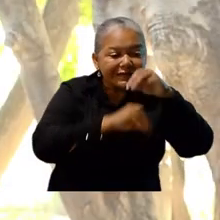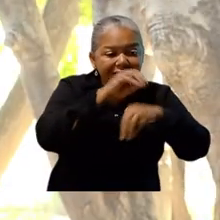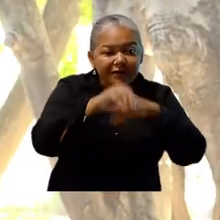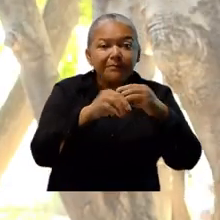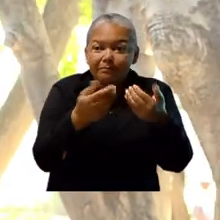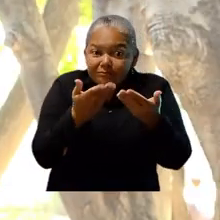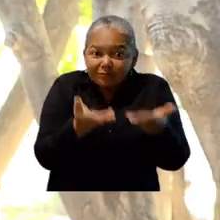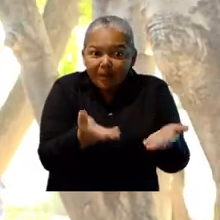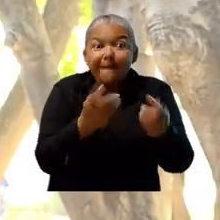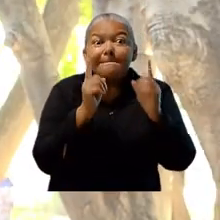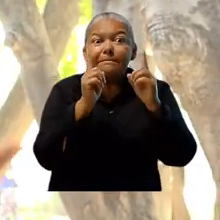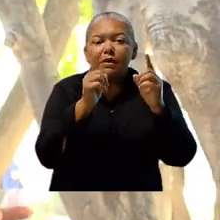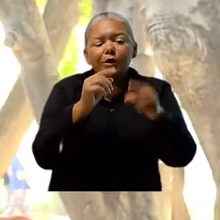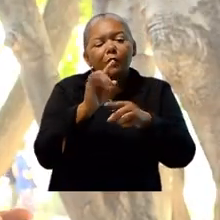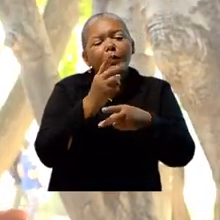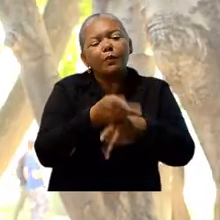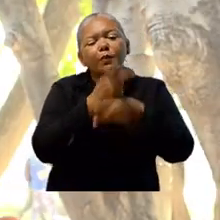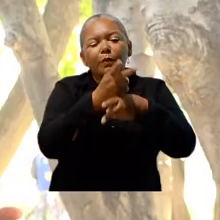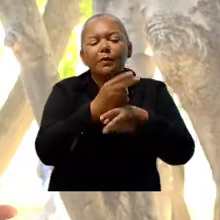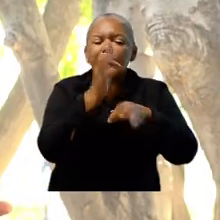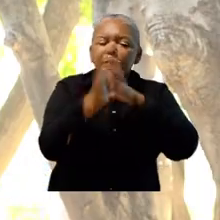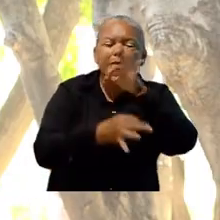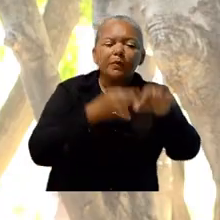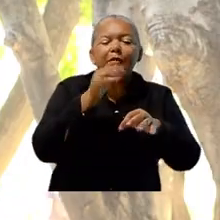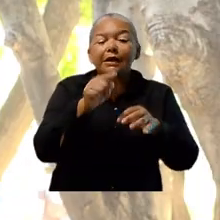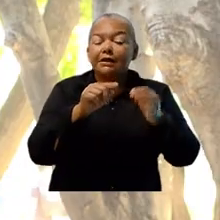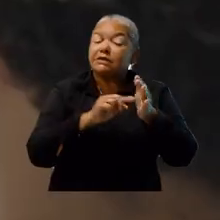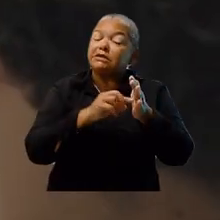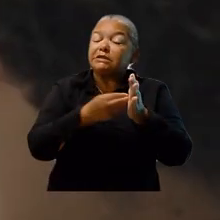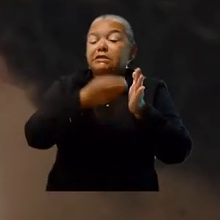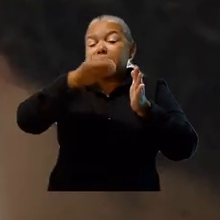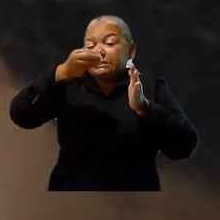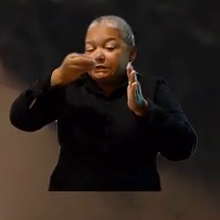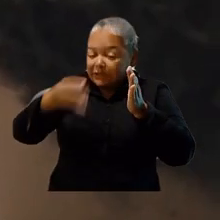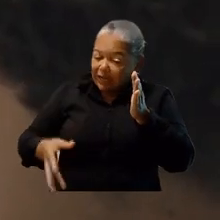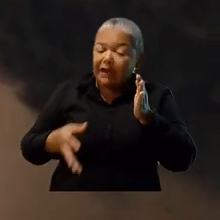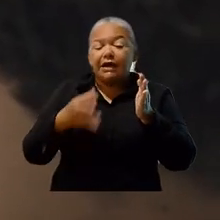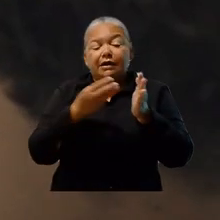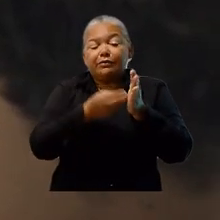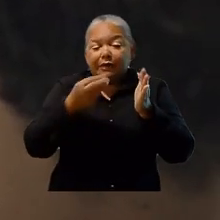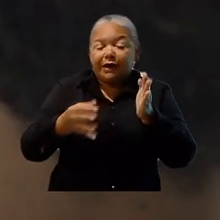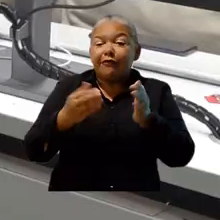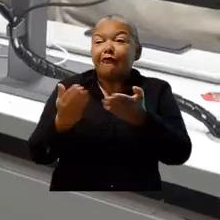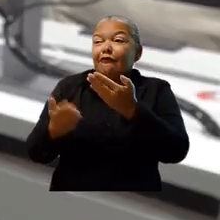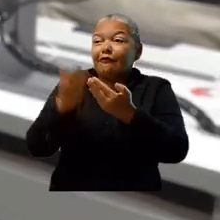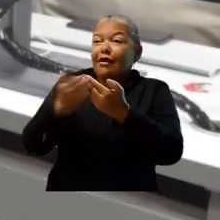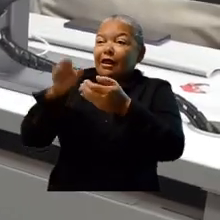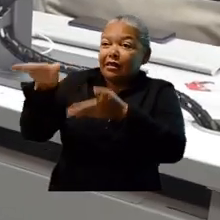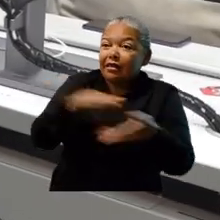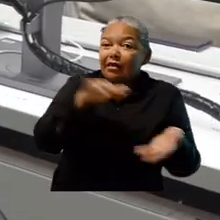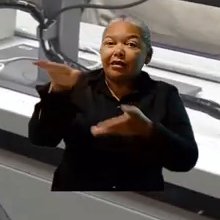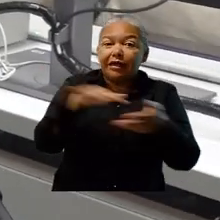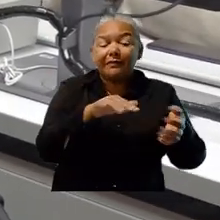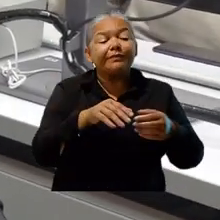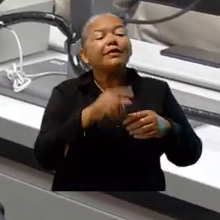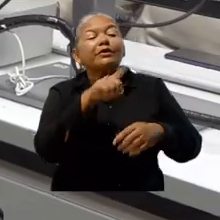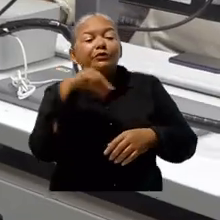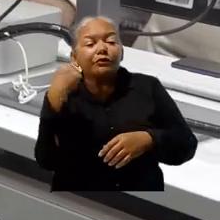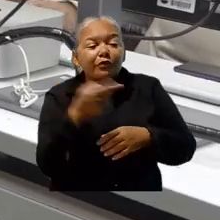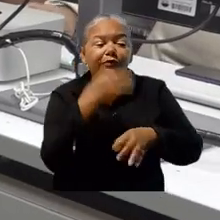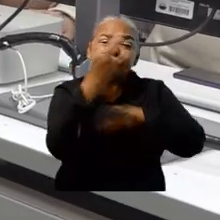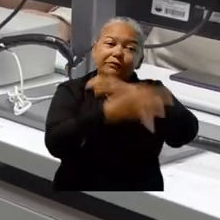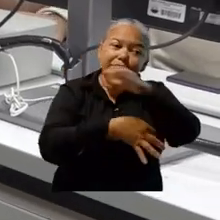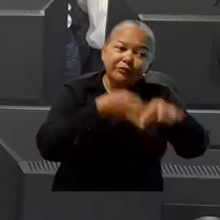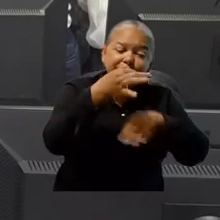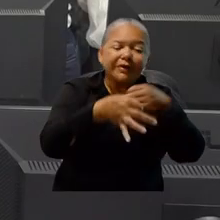tecnología cada día es más costosa de adquirir Entonces es muy importante que los equipos los aprendamos a manejar y